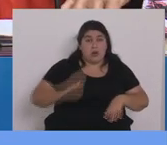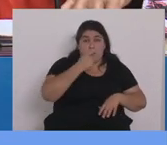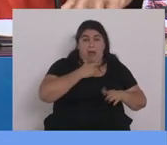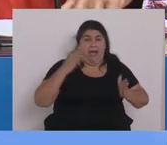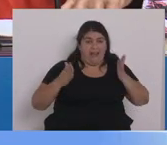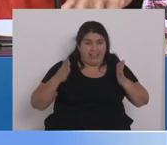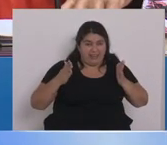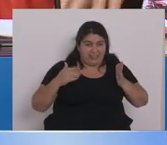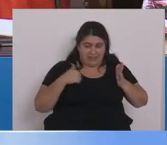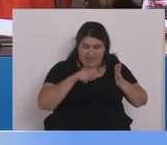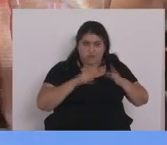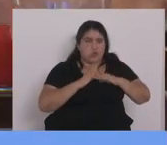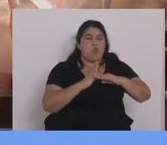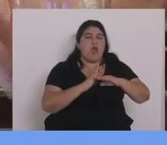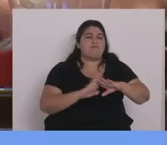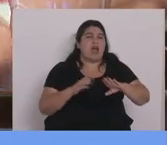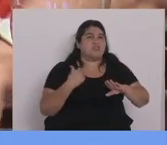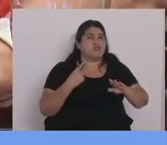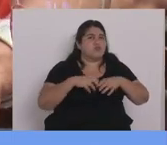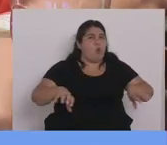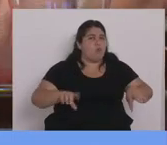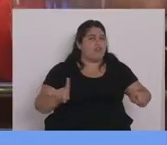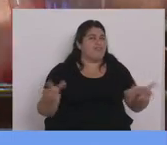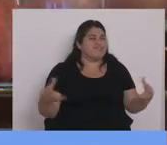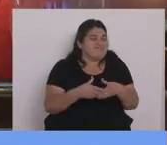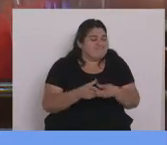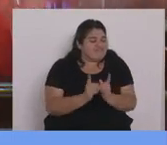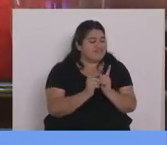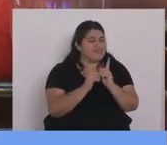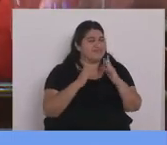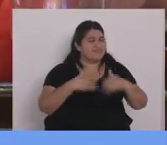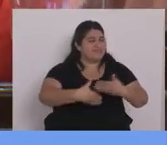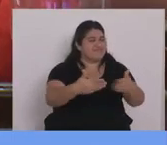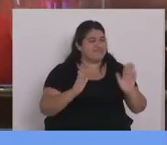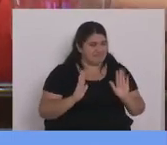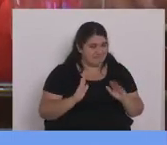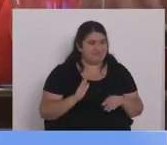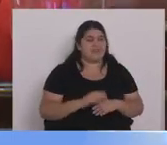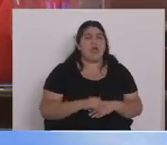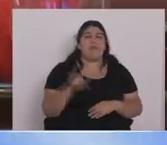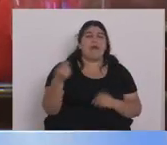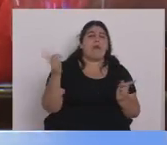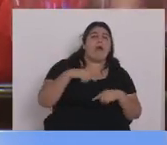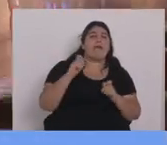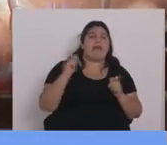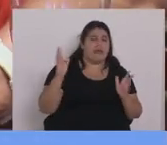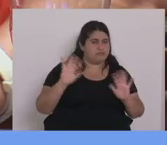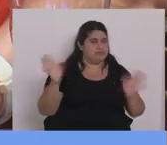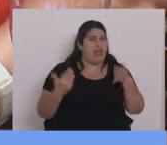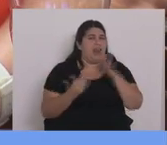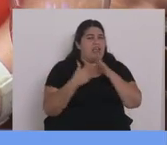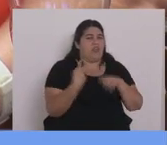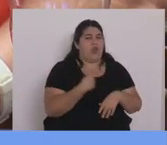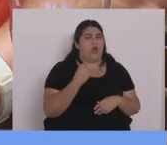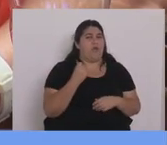que nunca más nos vamos a volver a confundir como para dejar campo orégano para que vuelvan quienes fueron sus líderes políticos.